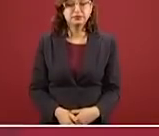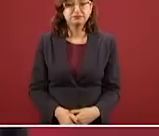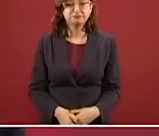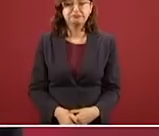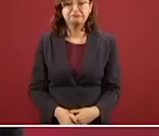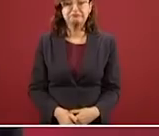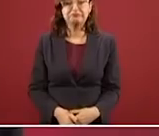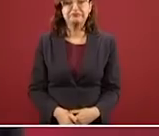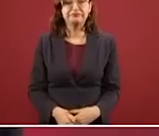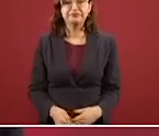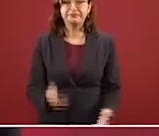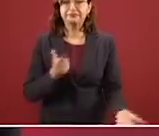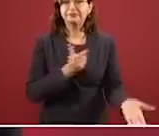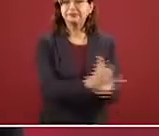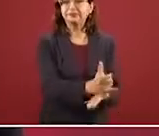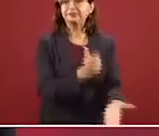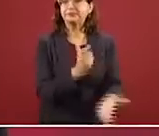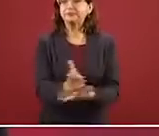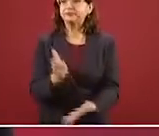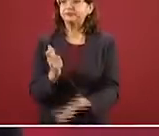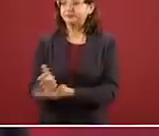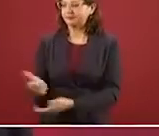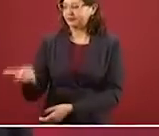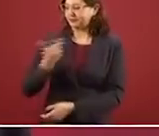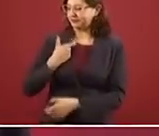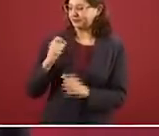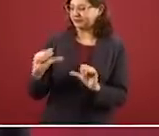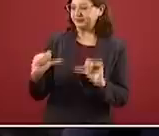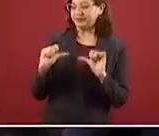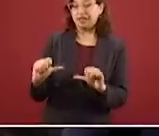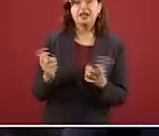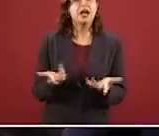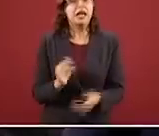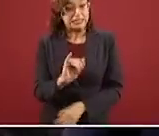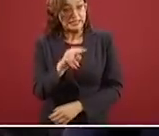Como les pagaban bien, imagínense, el Instituto Electoral,